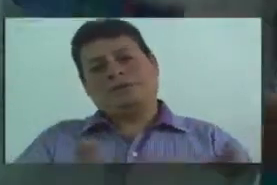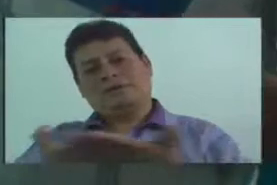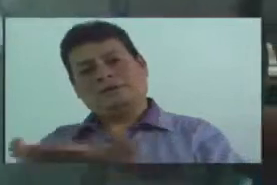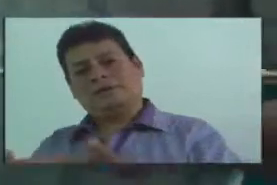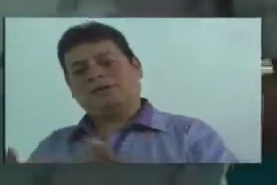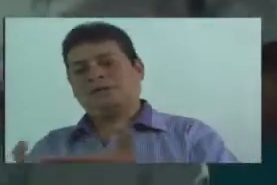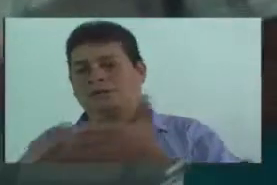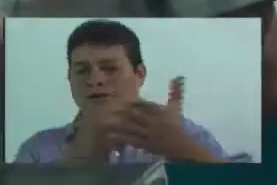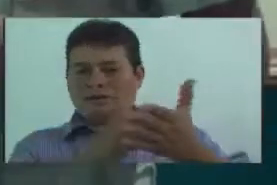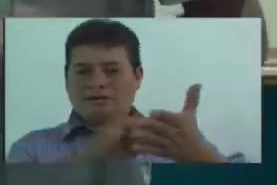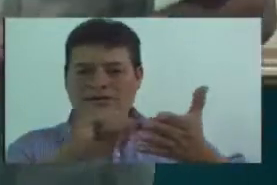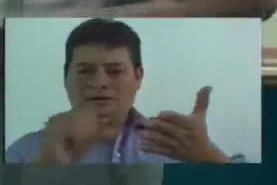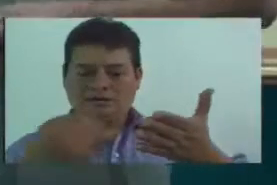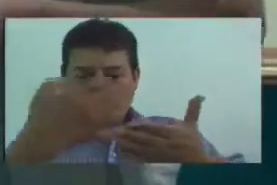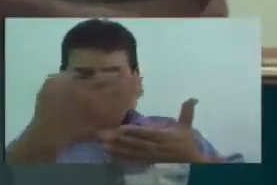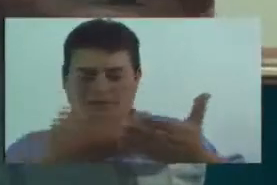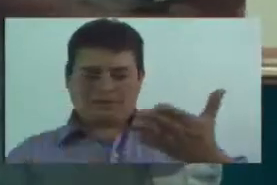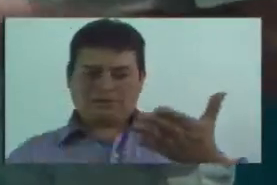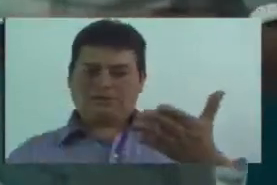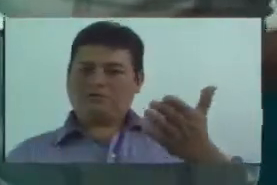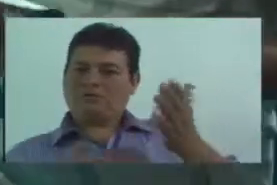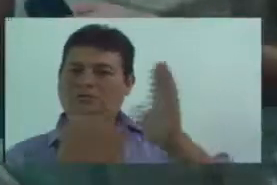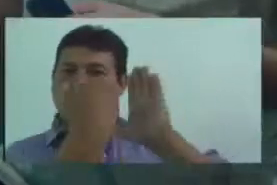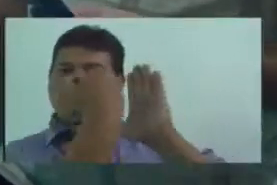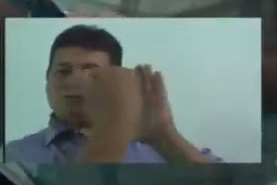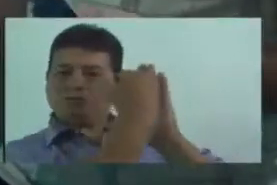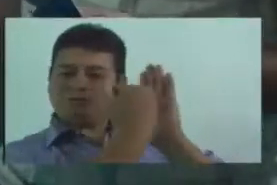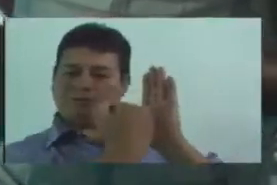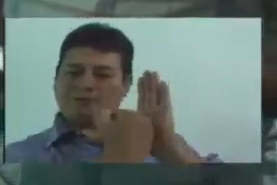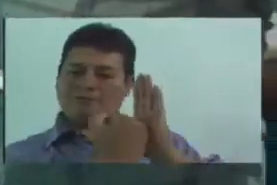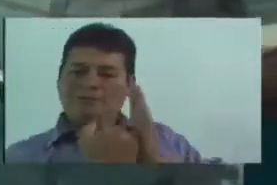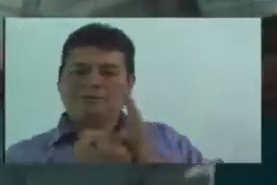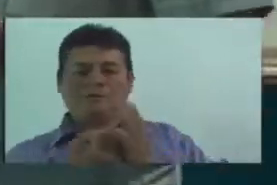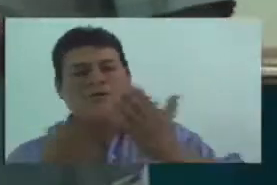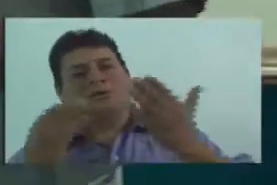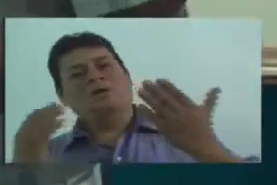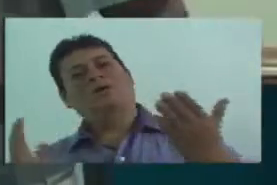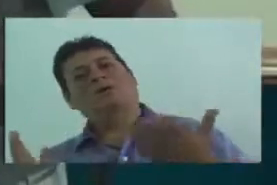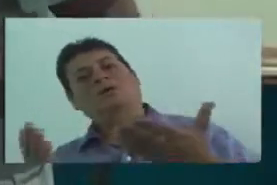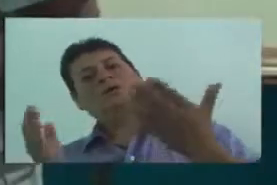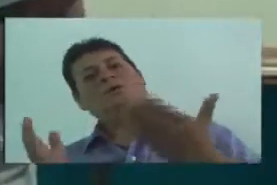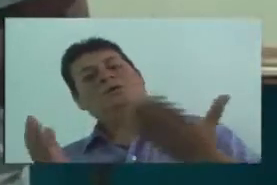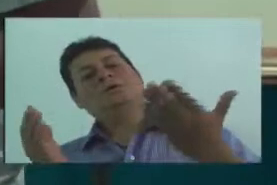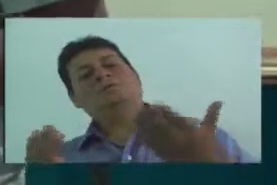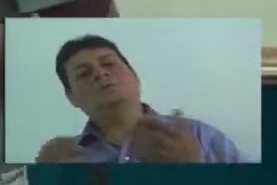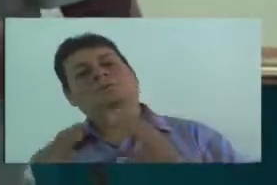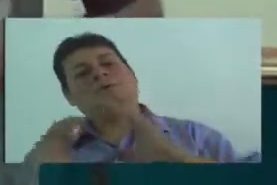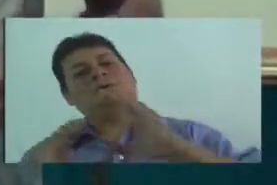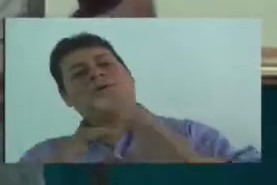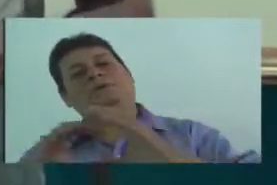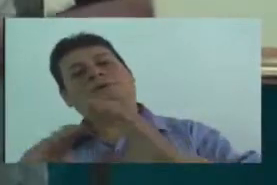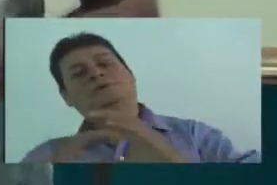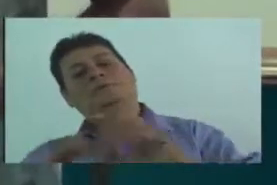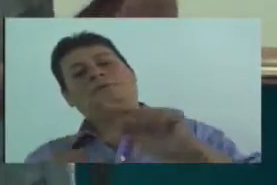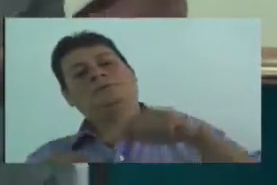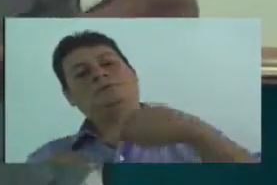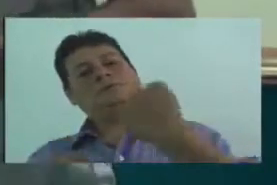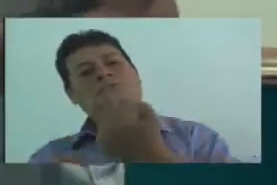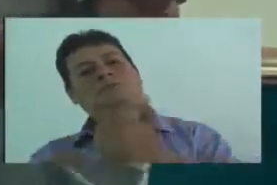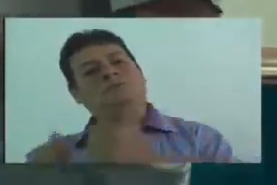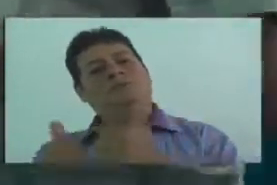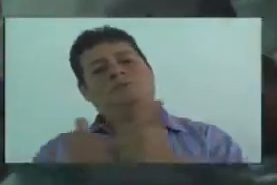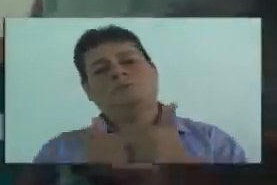escrita. Y el tema, como ya les había anunciado, enunciados según la actitud del hablante, clasificación,